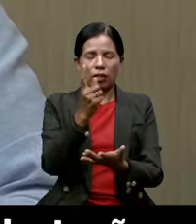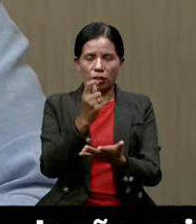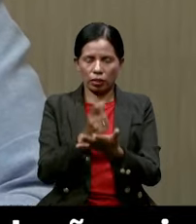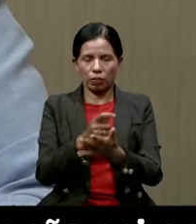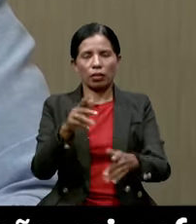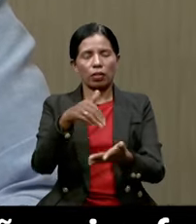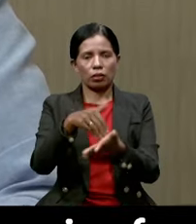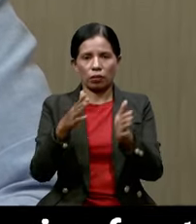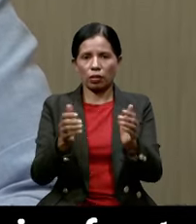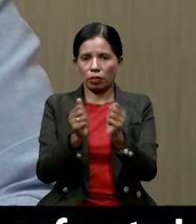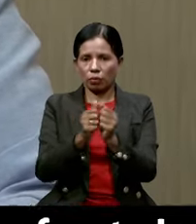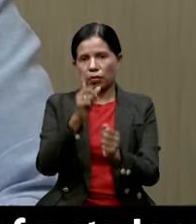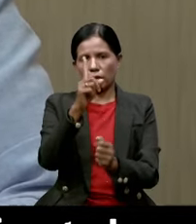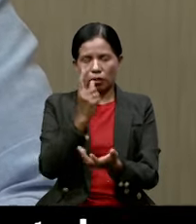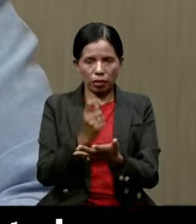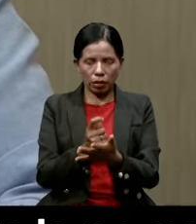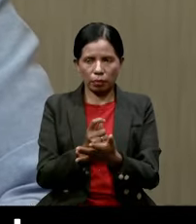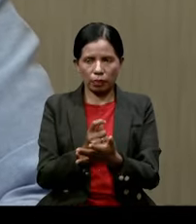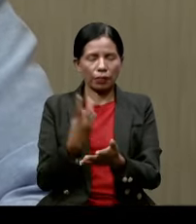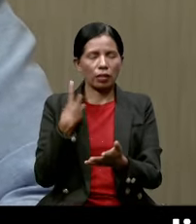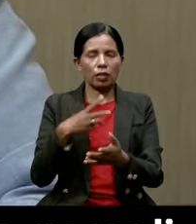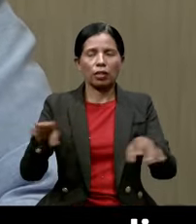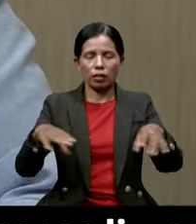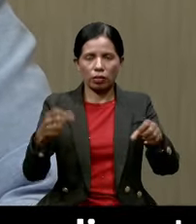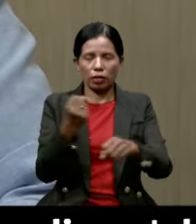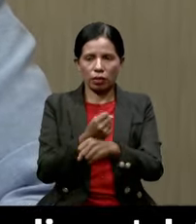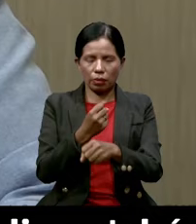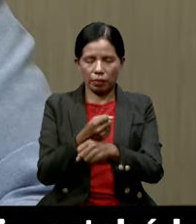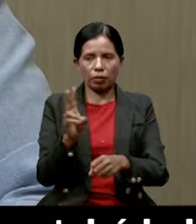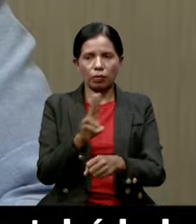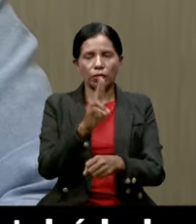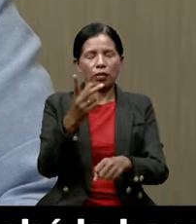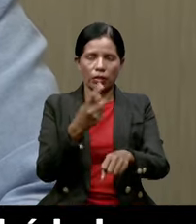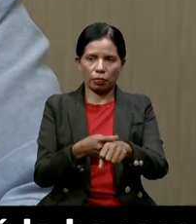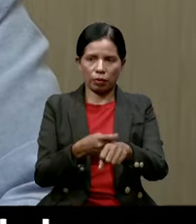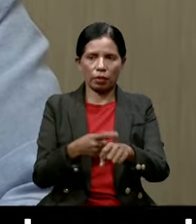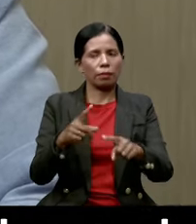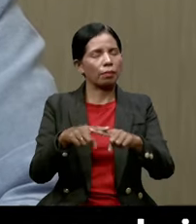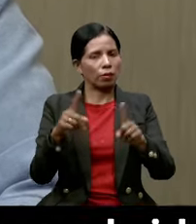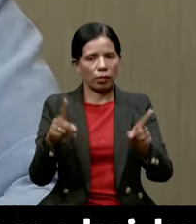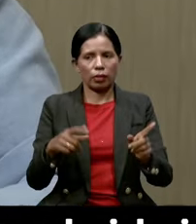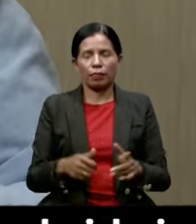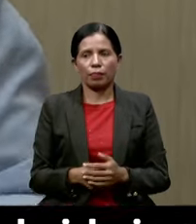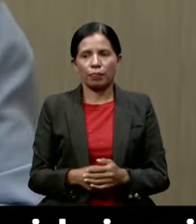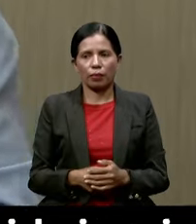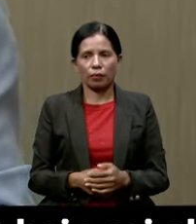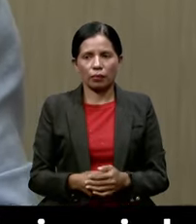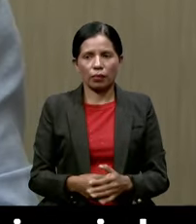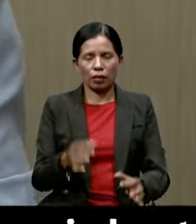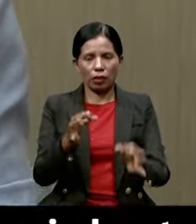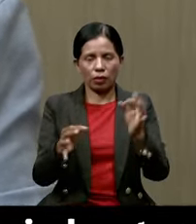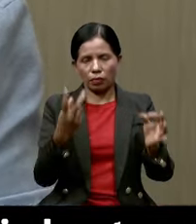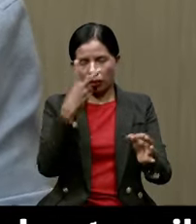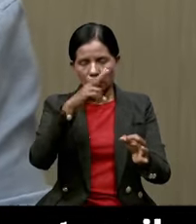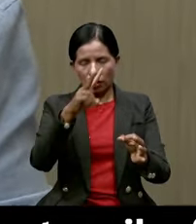militar ida ne maka artinya sira esforço será aproveitar, mas bem quando está a